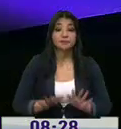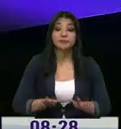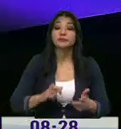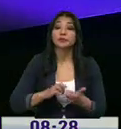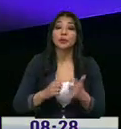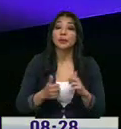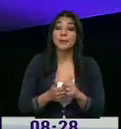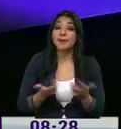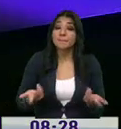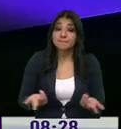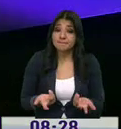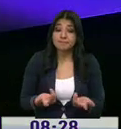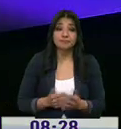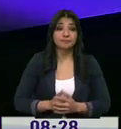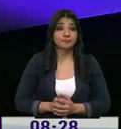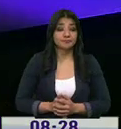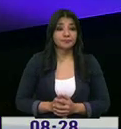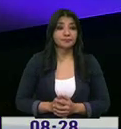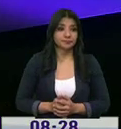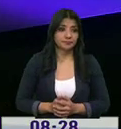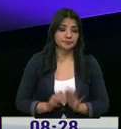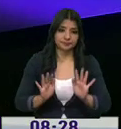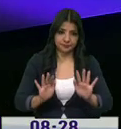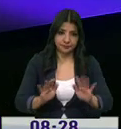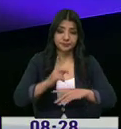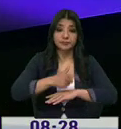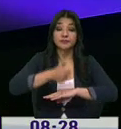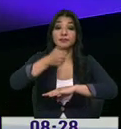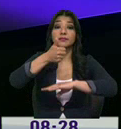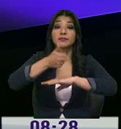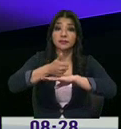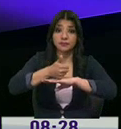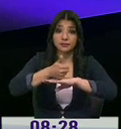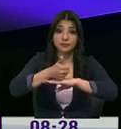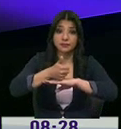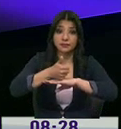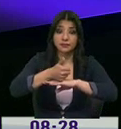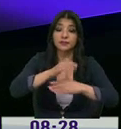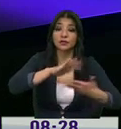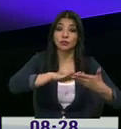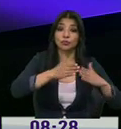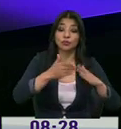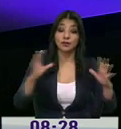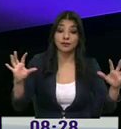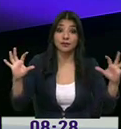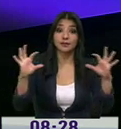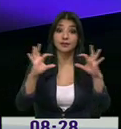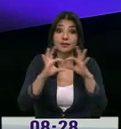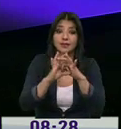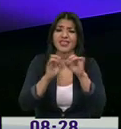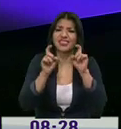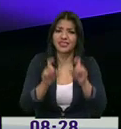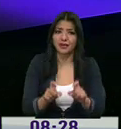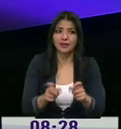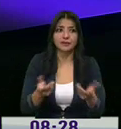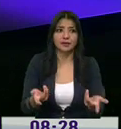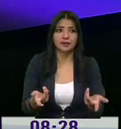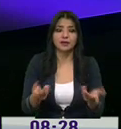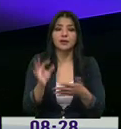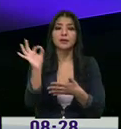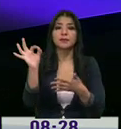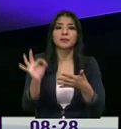es en que, obviamente, a ver, la autoridad, conjuntamente con la comunidad, tiene que acceder a estos